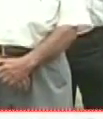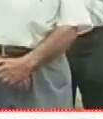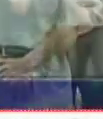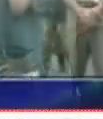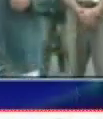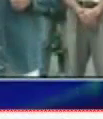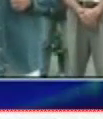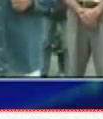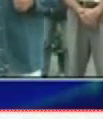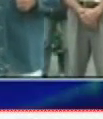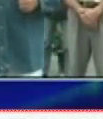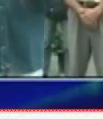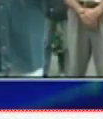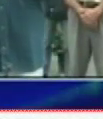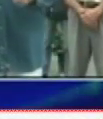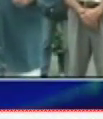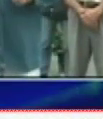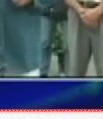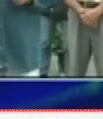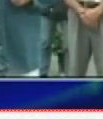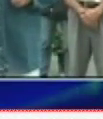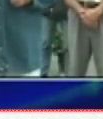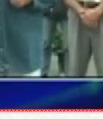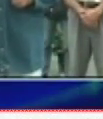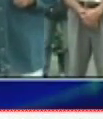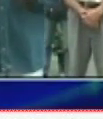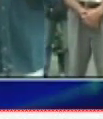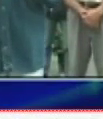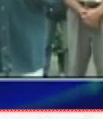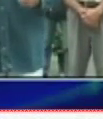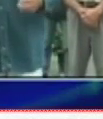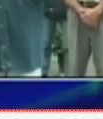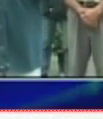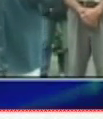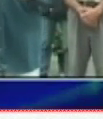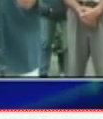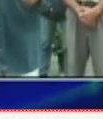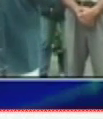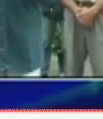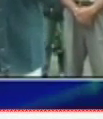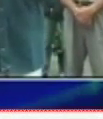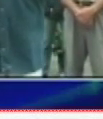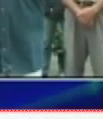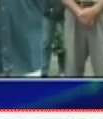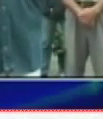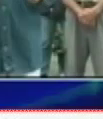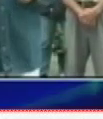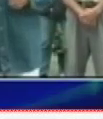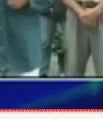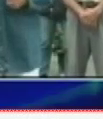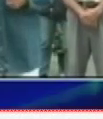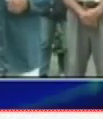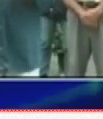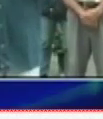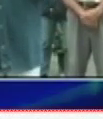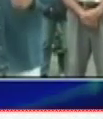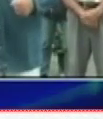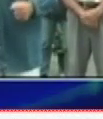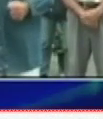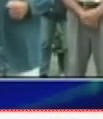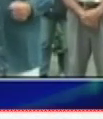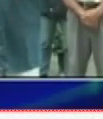ustedes, a nuestro general de la 22 Brigada, a el general Méndez López, jefe de la SODI, que también ha estado muy pendiente de todo el